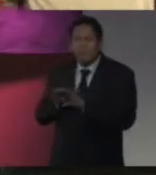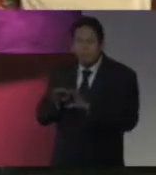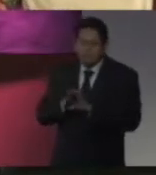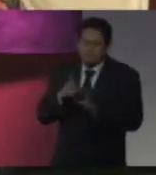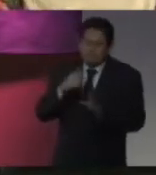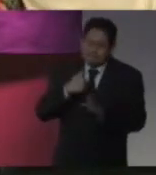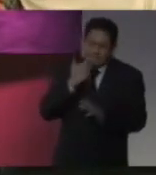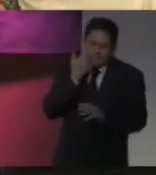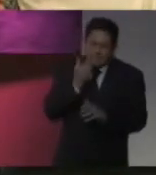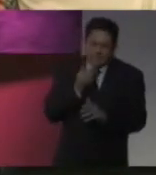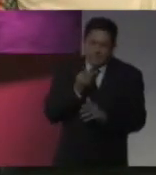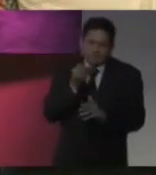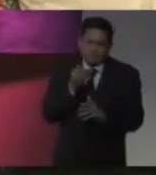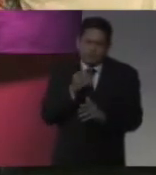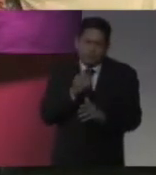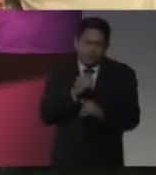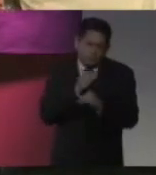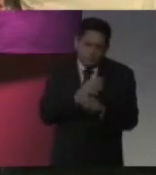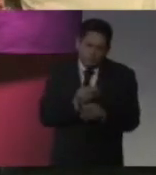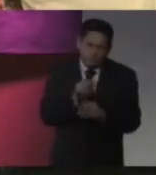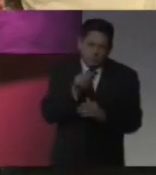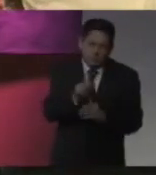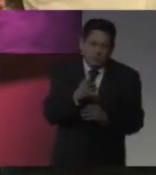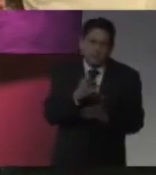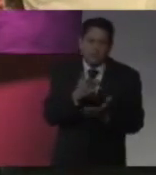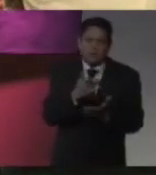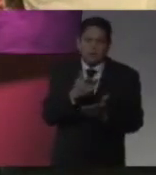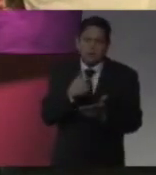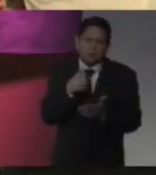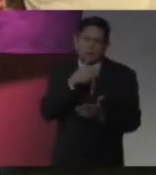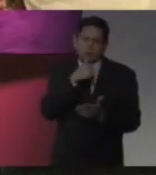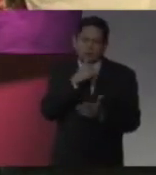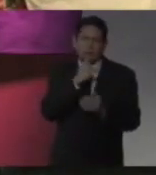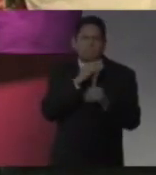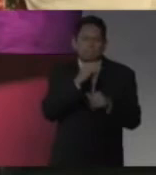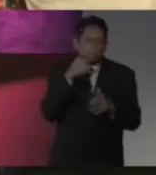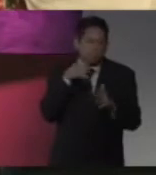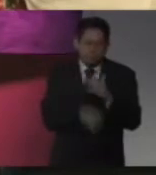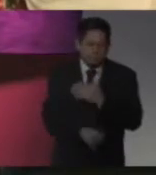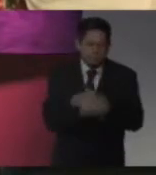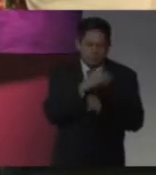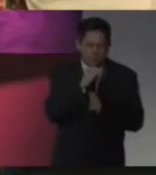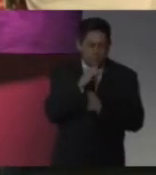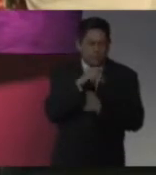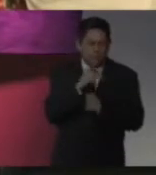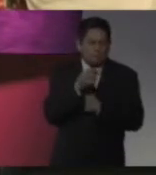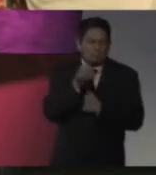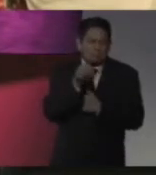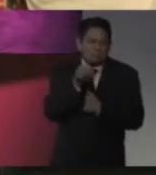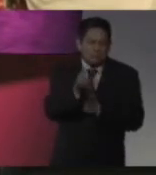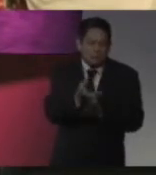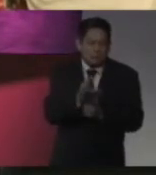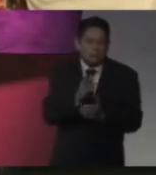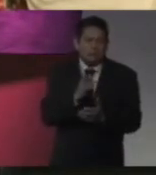dato, no todo lo que, porque tendría que echar un rollo de una hora, pero para dar un dato